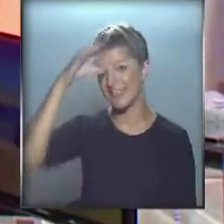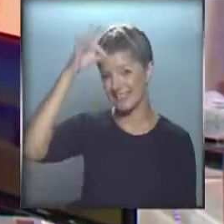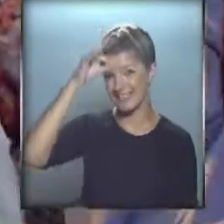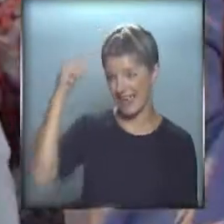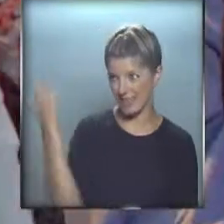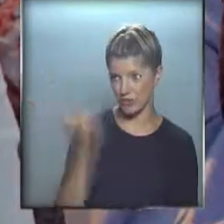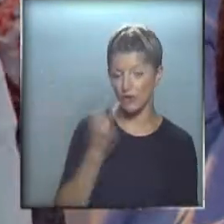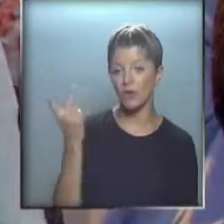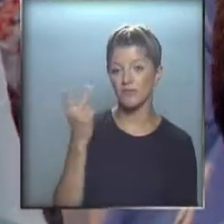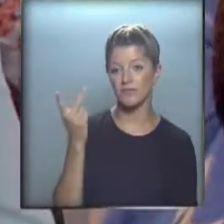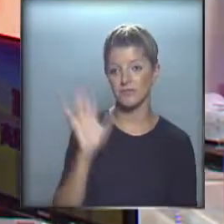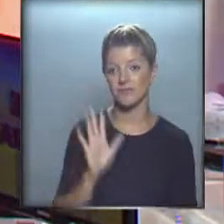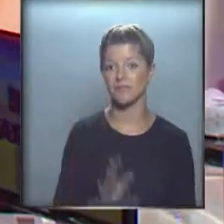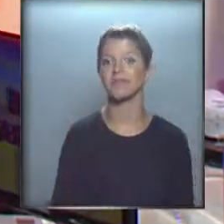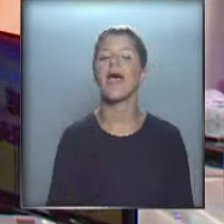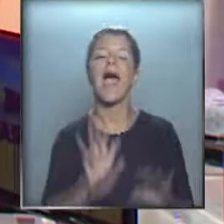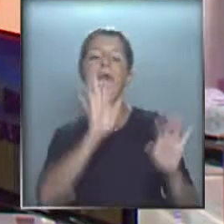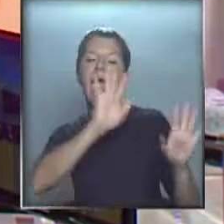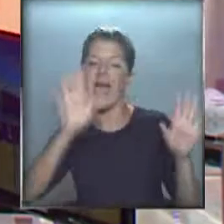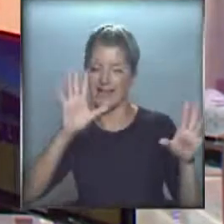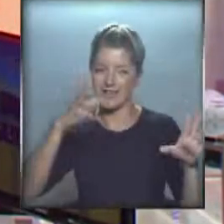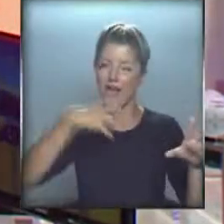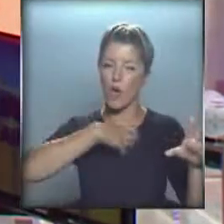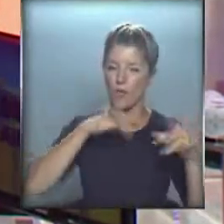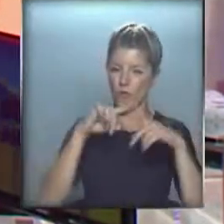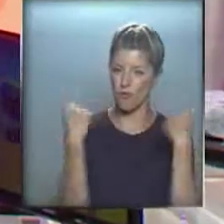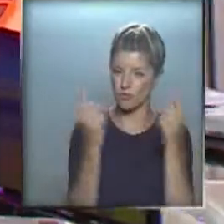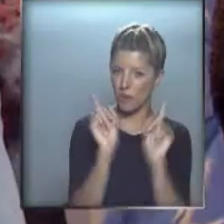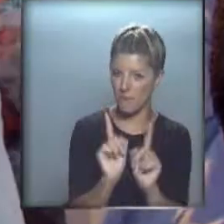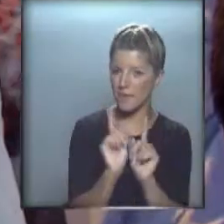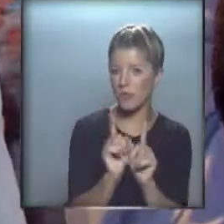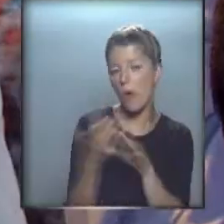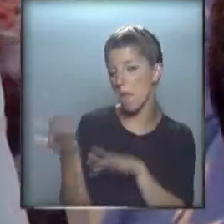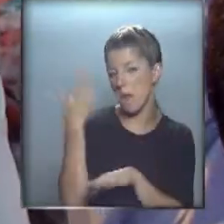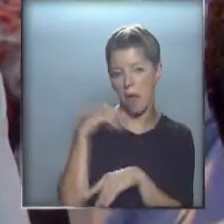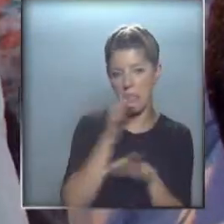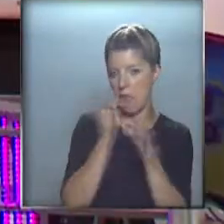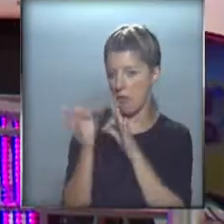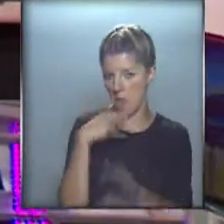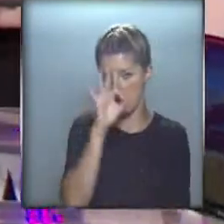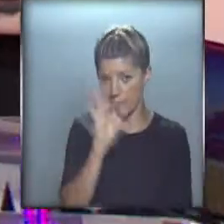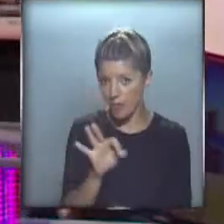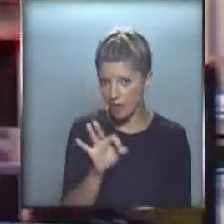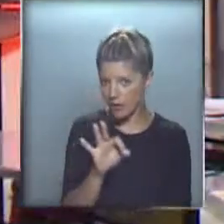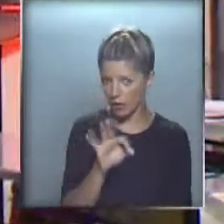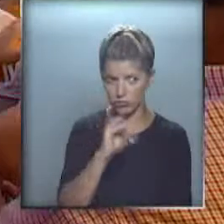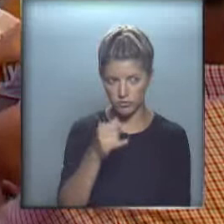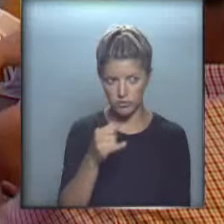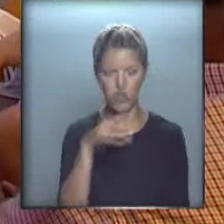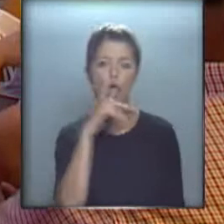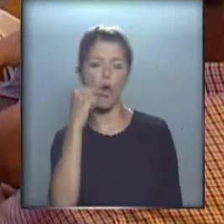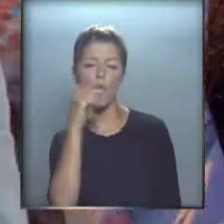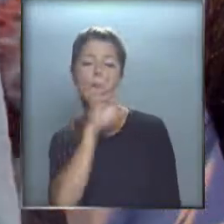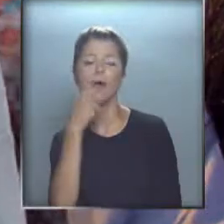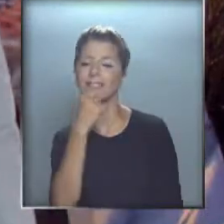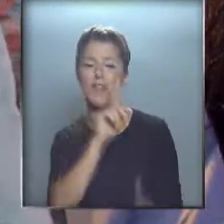danza, okay. O sea, donde estábamos. O sea, iban a la misma clase, pero no habían tenido una charla. ¿O sí? O sea, gracias al Facebook. Nada.